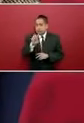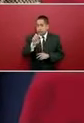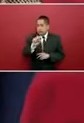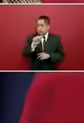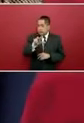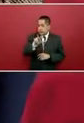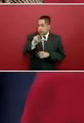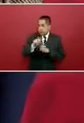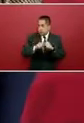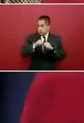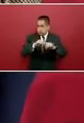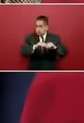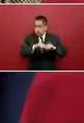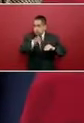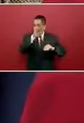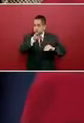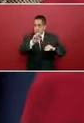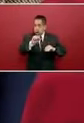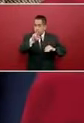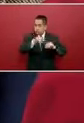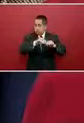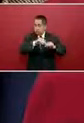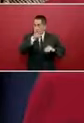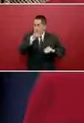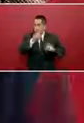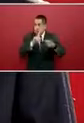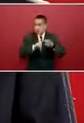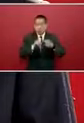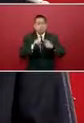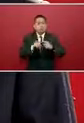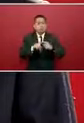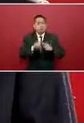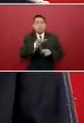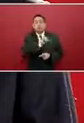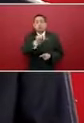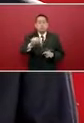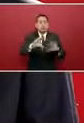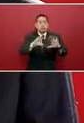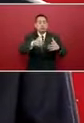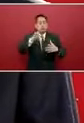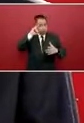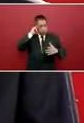años, solo en comunidades indígenas.